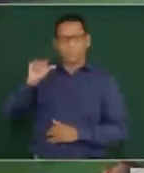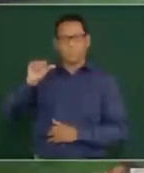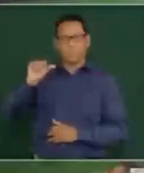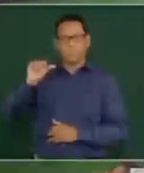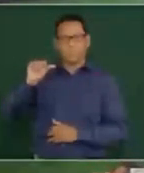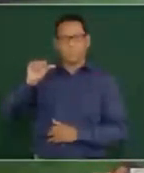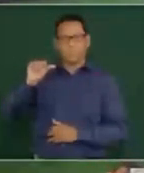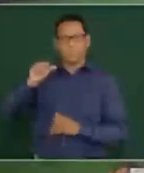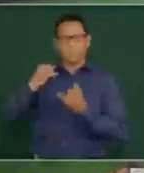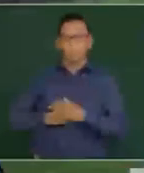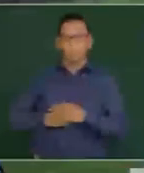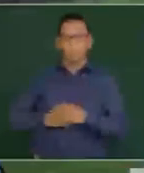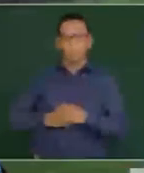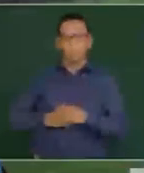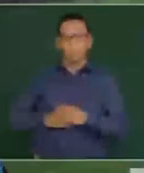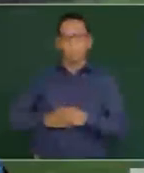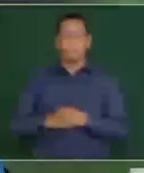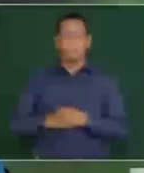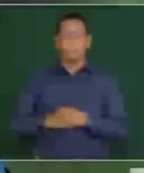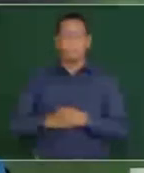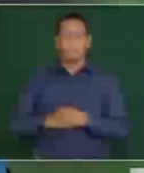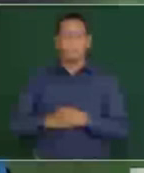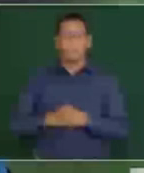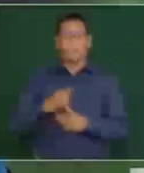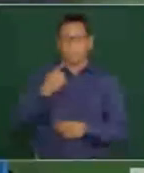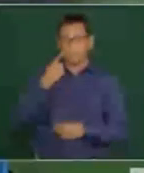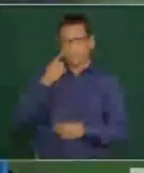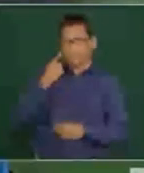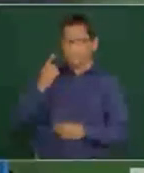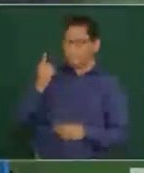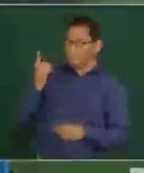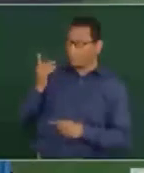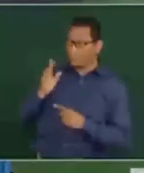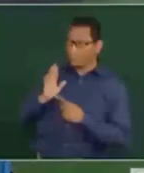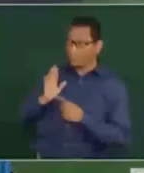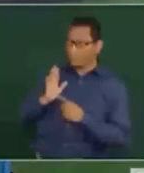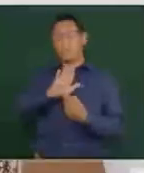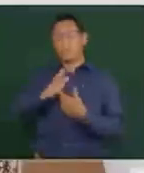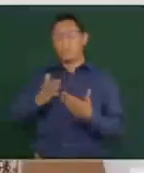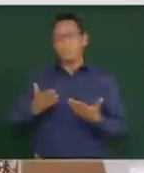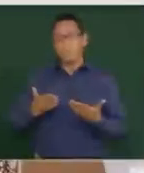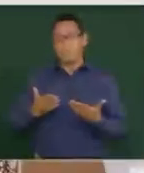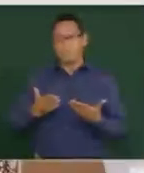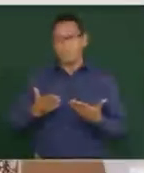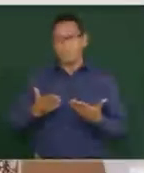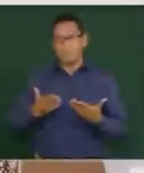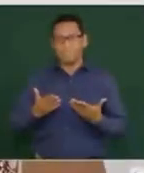¿Y el Universal? Es el AMPA del periodismo.